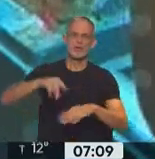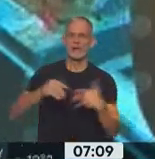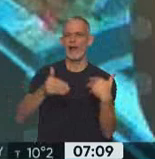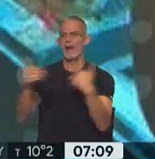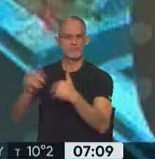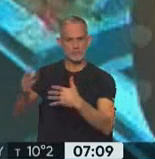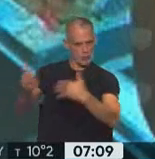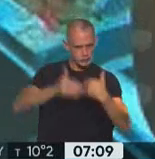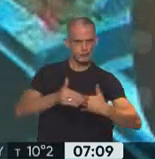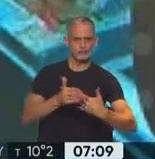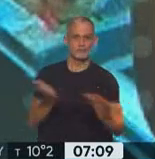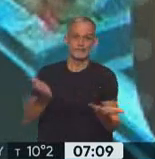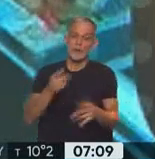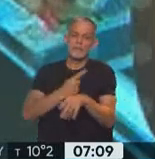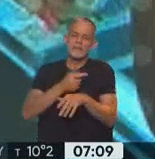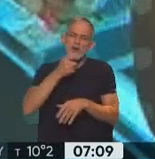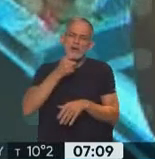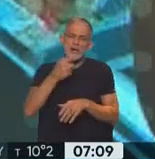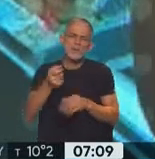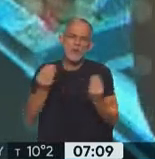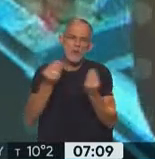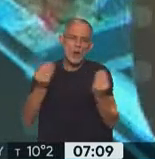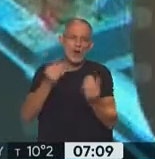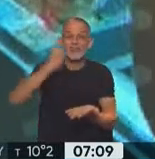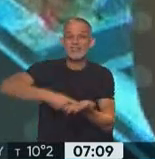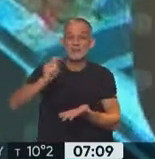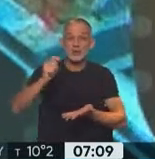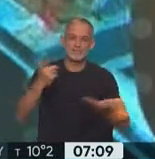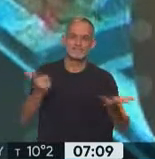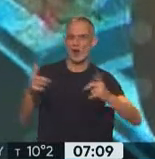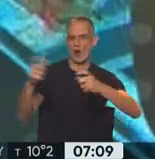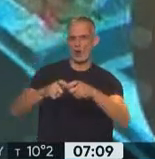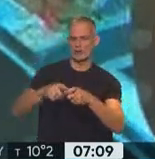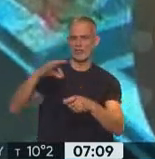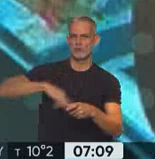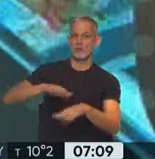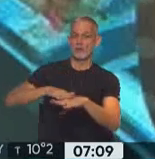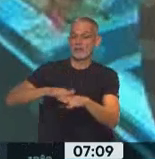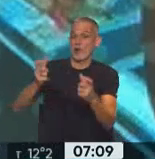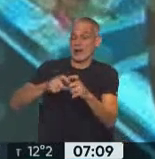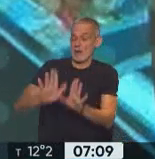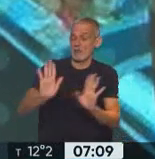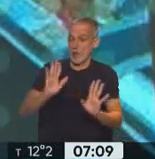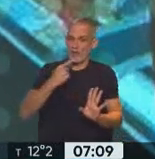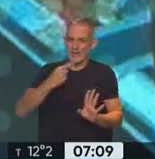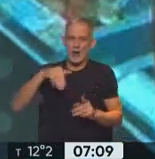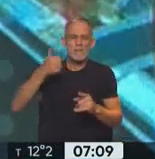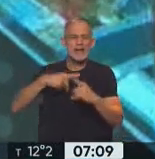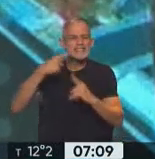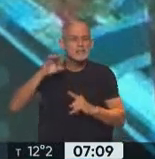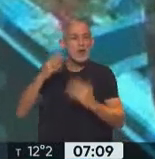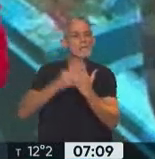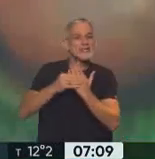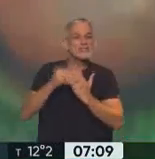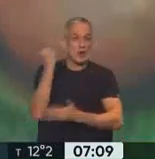que obtuvo como primera respuesta la posibilidad de que eso lo definía el Consejo del Salario Mínimo Vital y Móvil en reunión. Por lo menos eso es lo que había contestado el ministro de Economía,